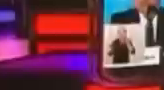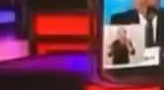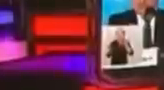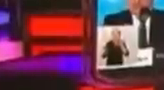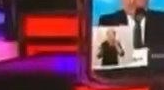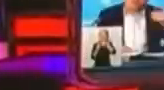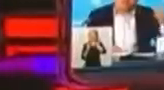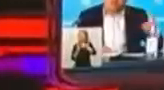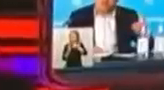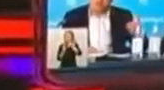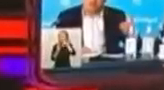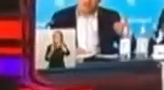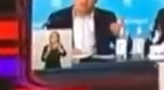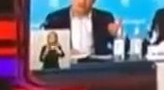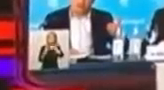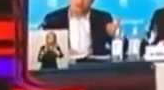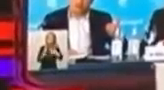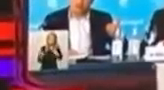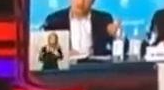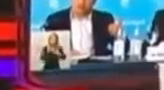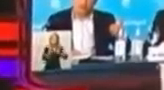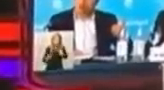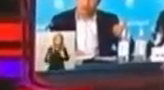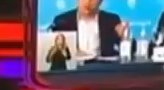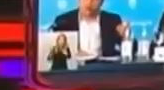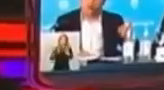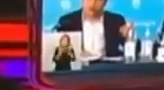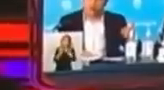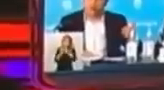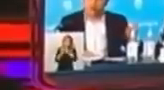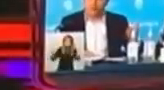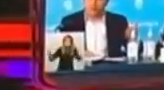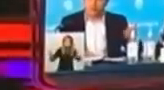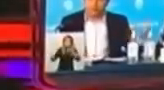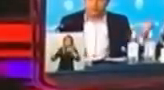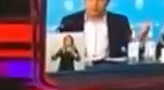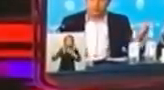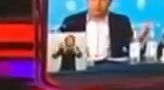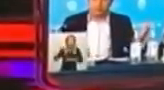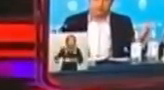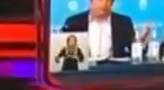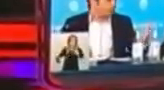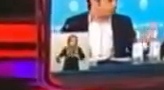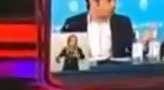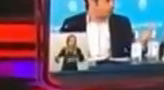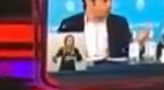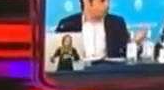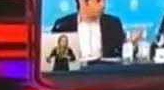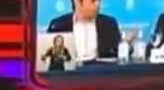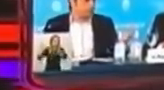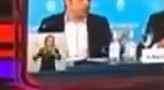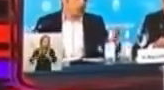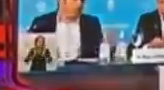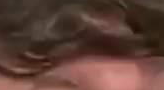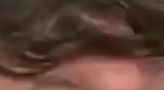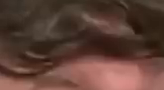la circunstancia ministro de salud bueno en altura del ser pero esto es lo peor de todo como se combate los casos exitosos con muchos deseos pero